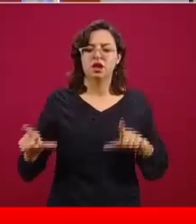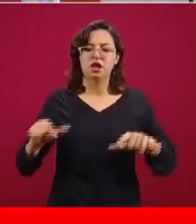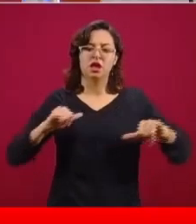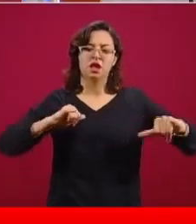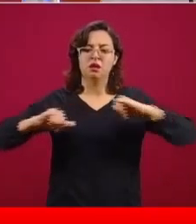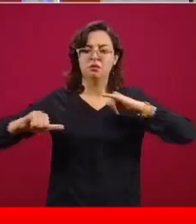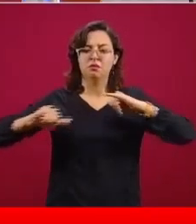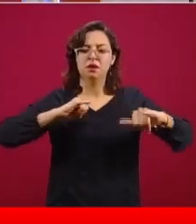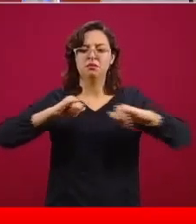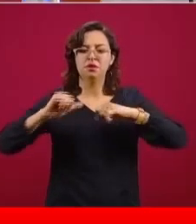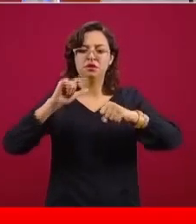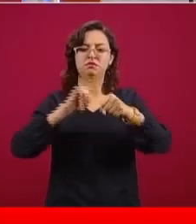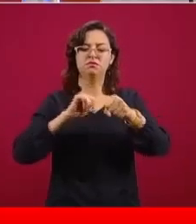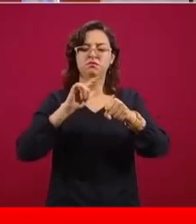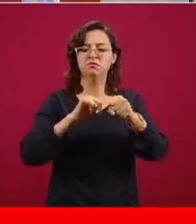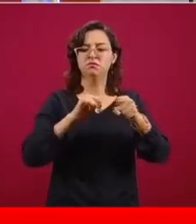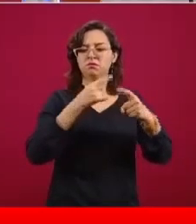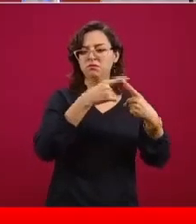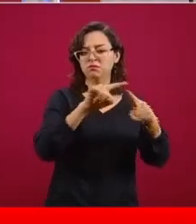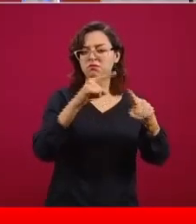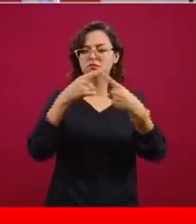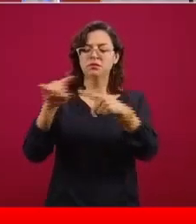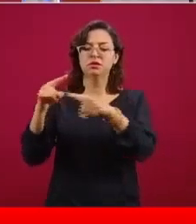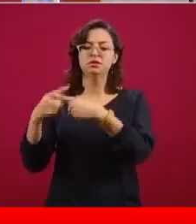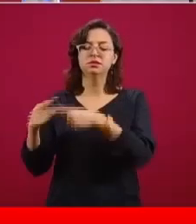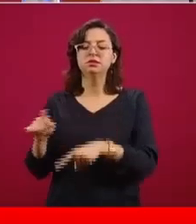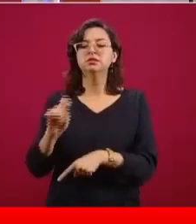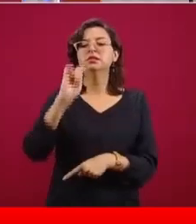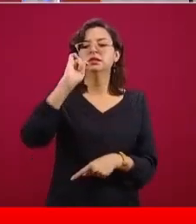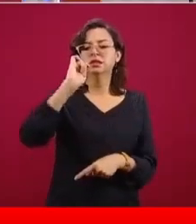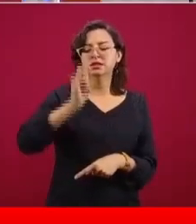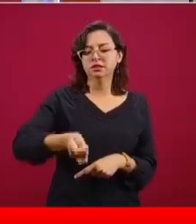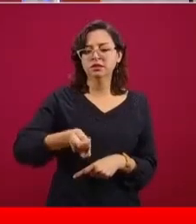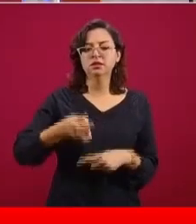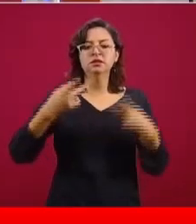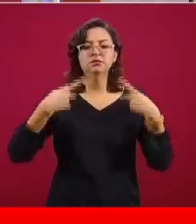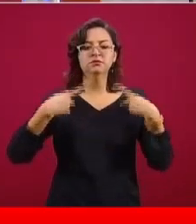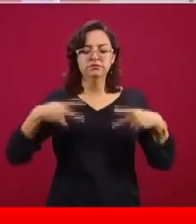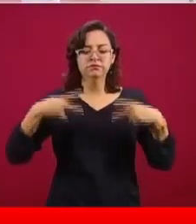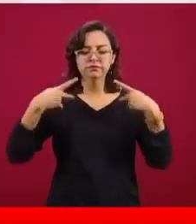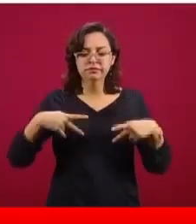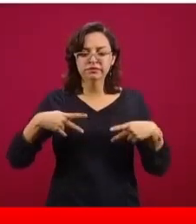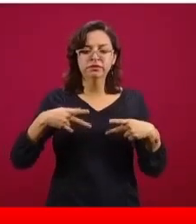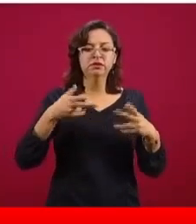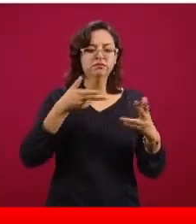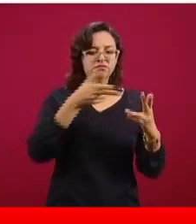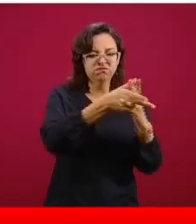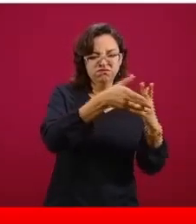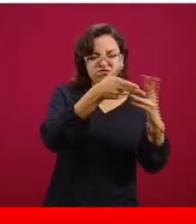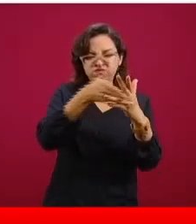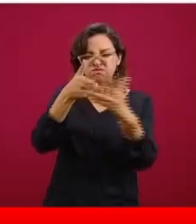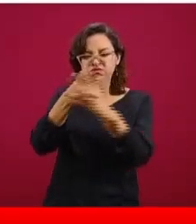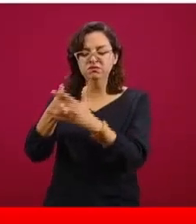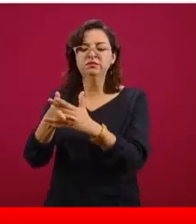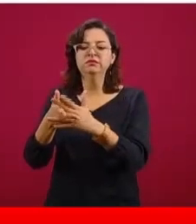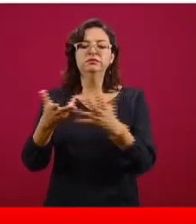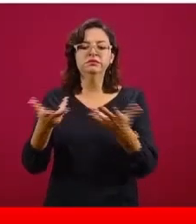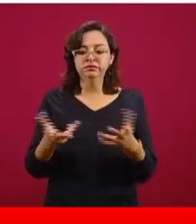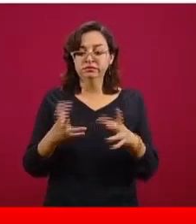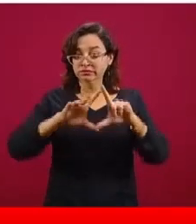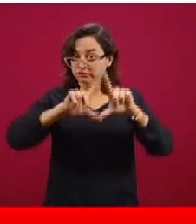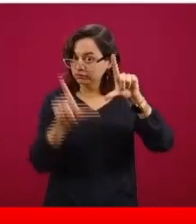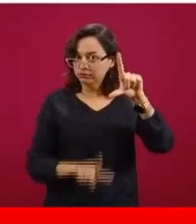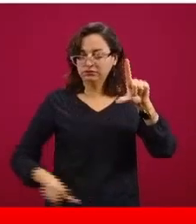que nos indica que el homicidio doloso está focalizado en algunas regiones